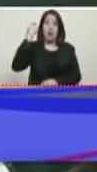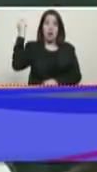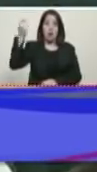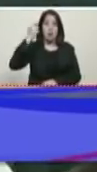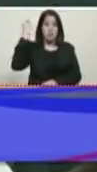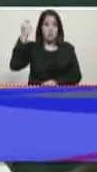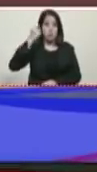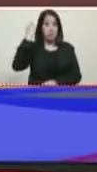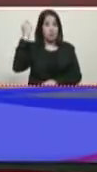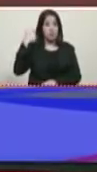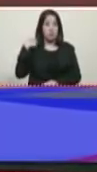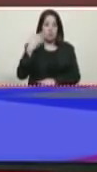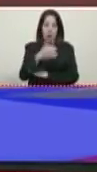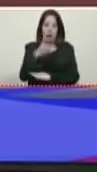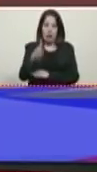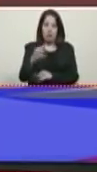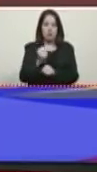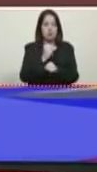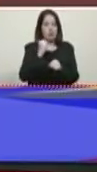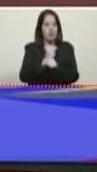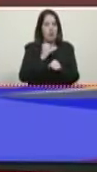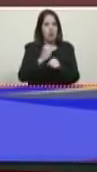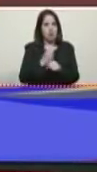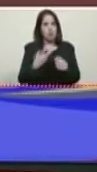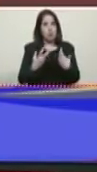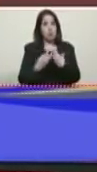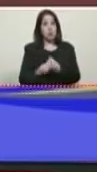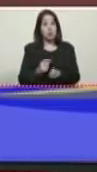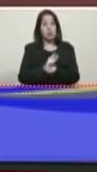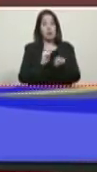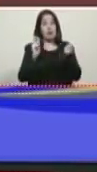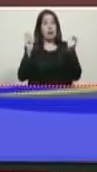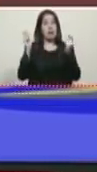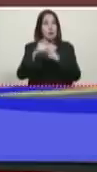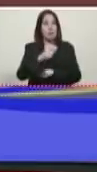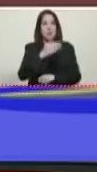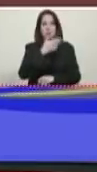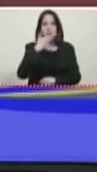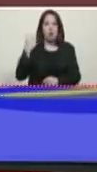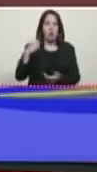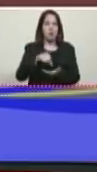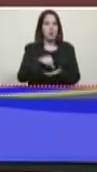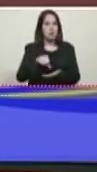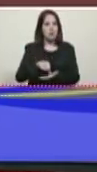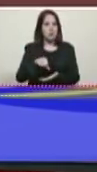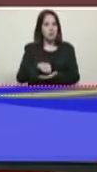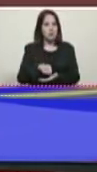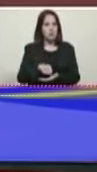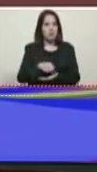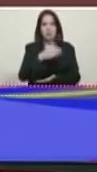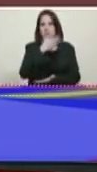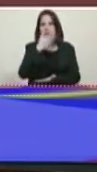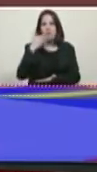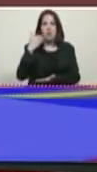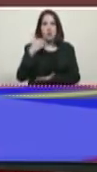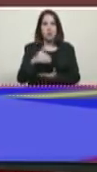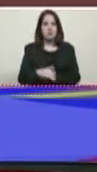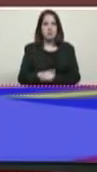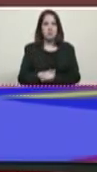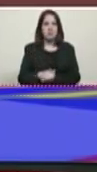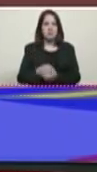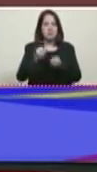vaya vamos con este trabajo de cambio estructural de las ciudades de mejoría de